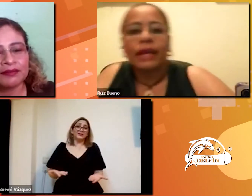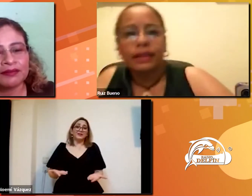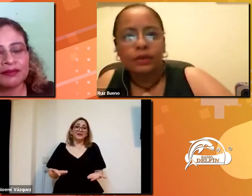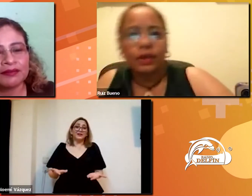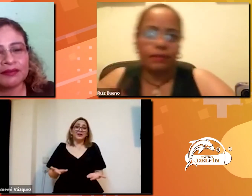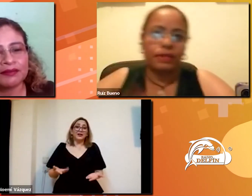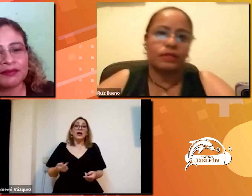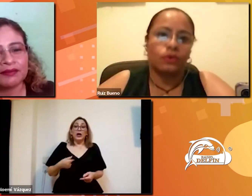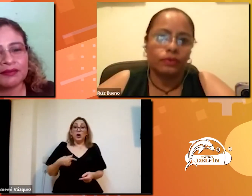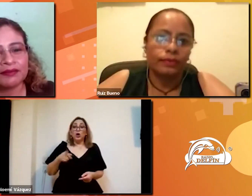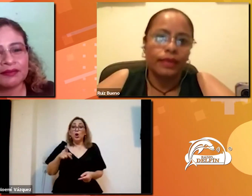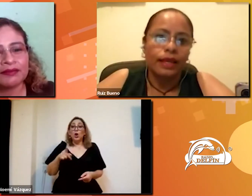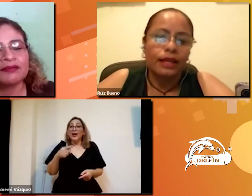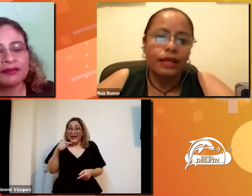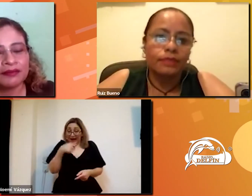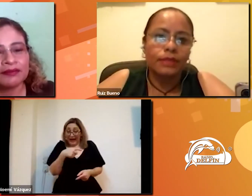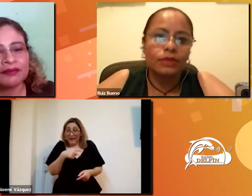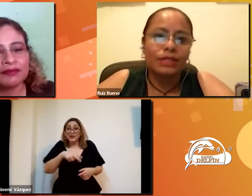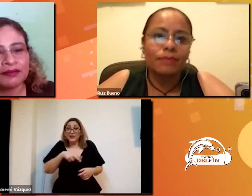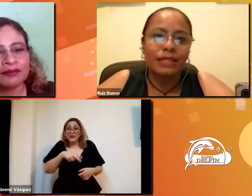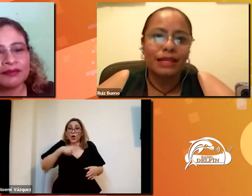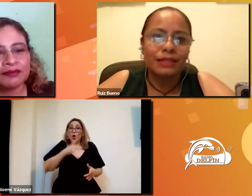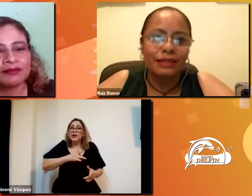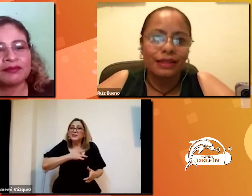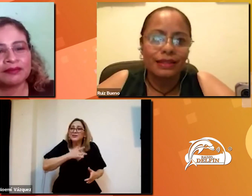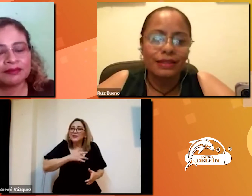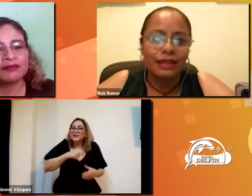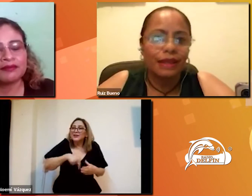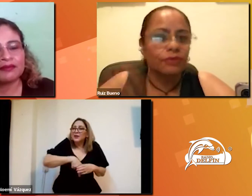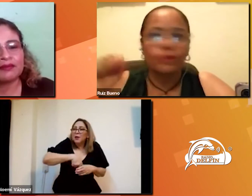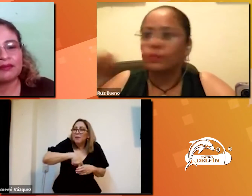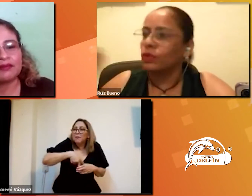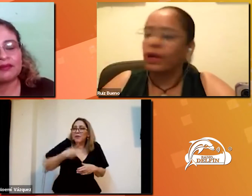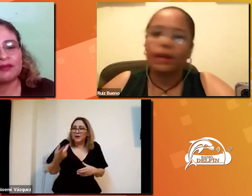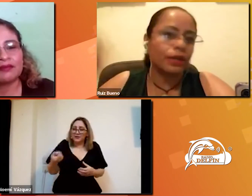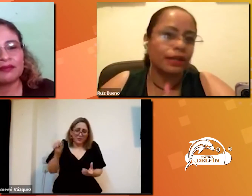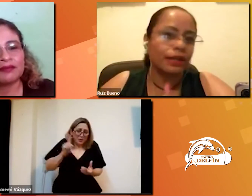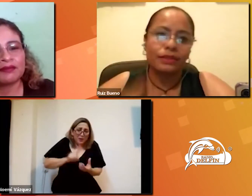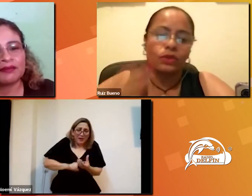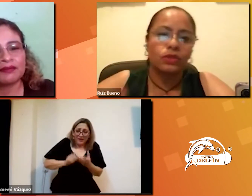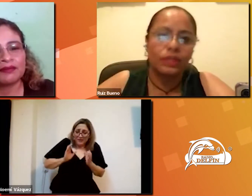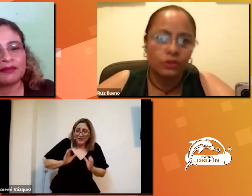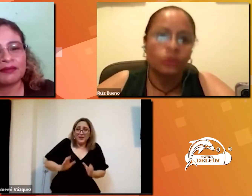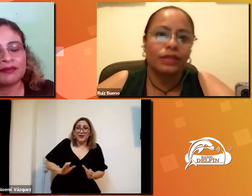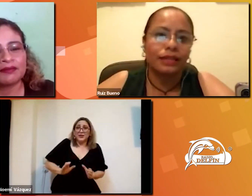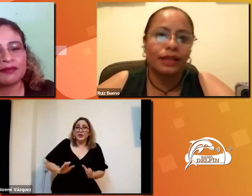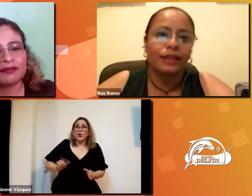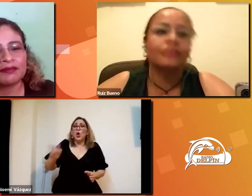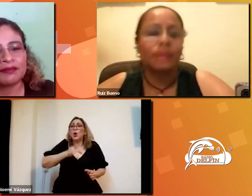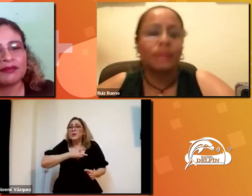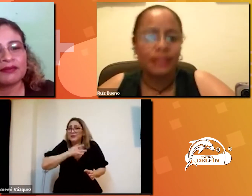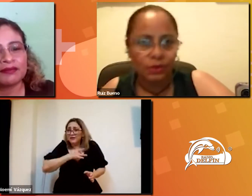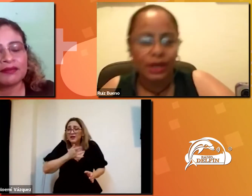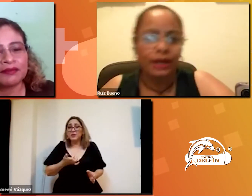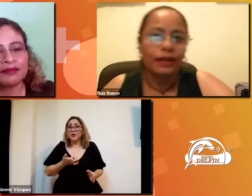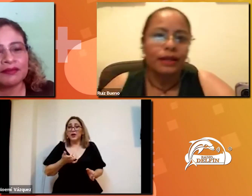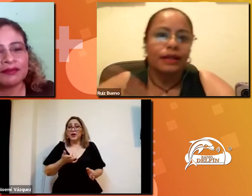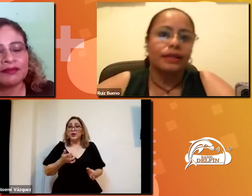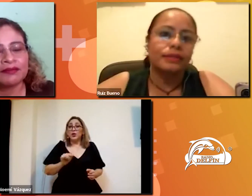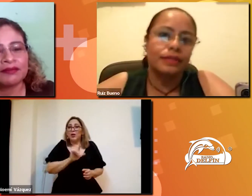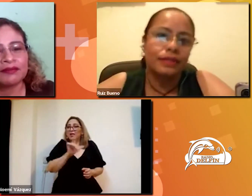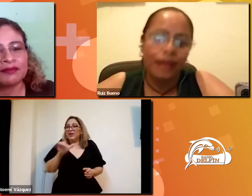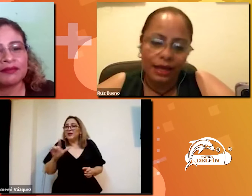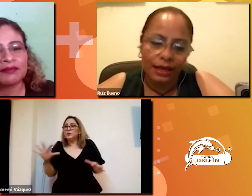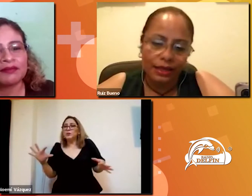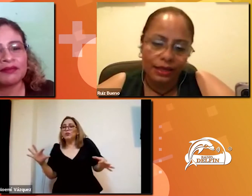muy pegadito a la depresión. Las personas que empiezan a sentir ansiedad, tocan la puerta y si no son tratadas, empiezan a tocar